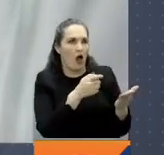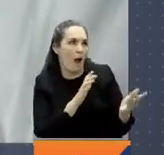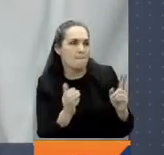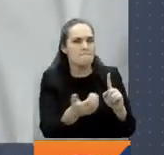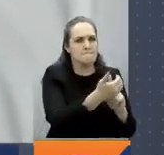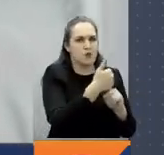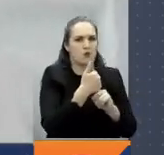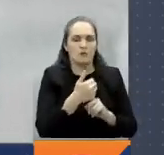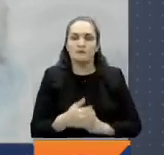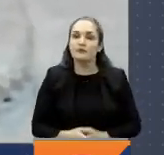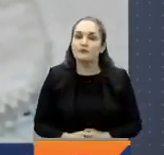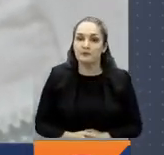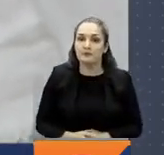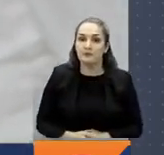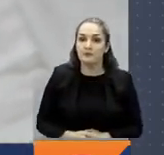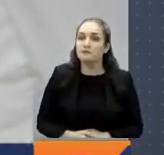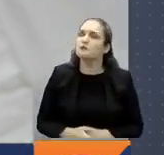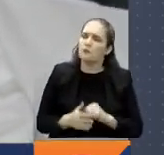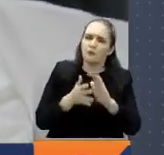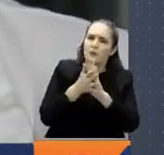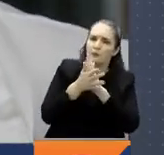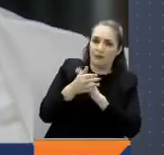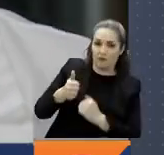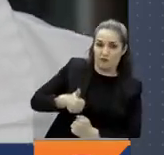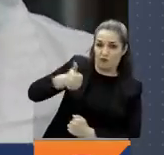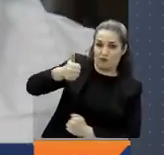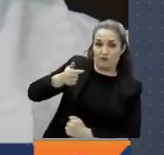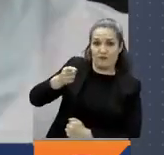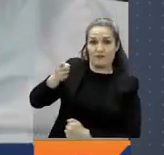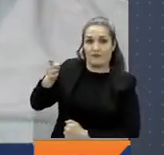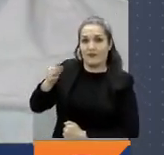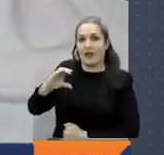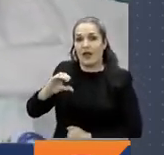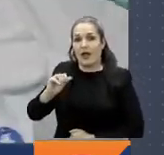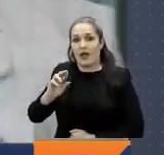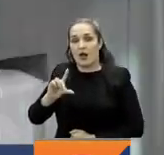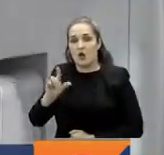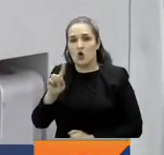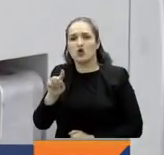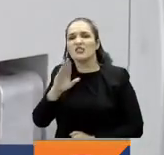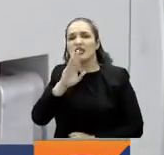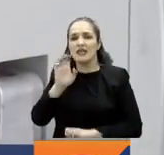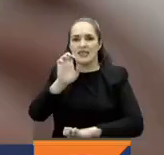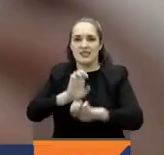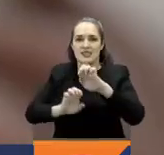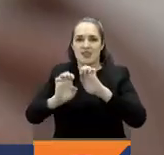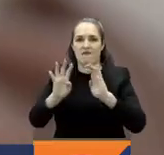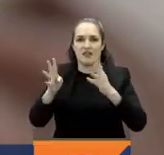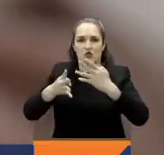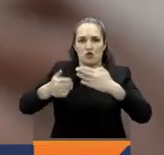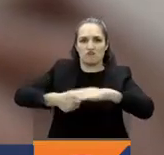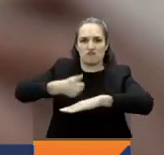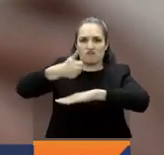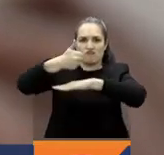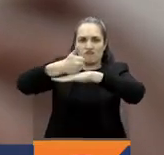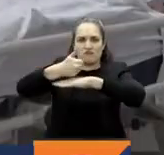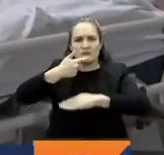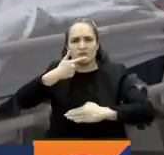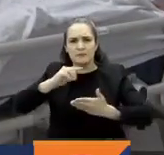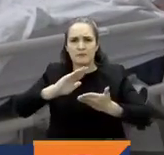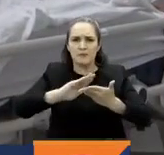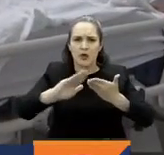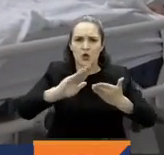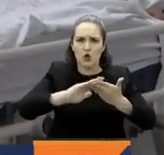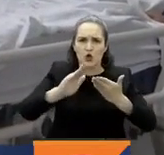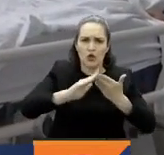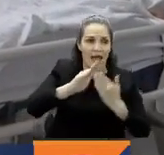El defensor del pueblo, Carlos Camargo, rechazó los obstáculos en la vacunación contra el COVID-19 como medida de protesta en Puerto Berrío, Antioquia.